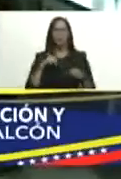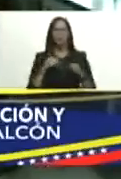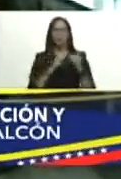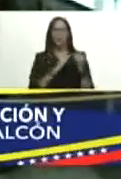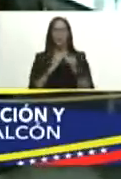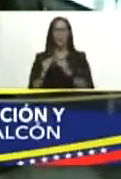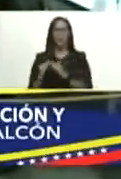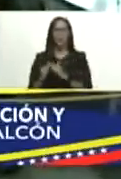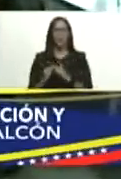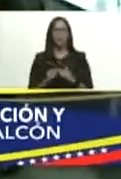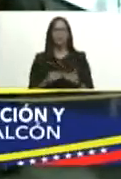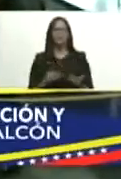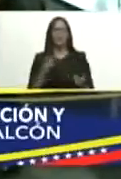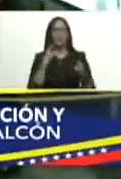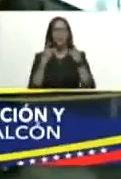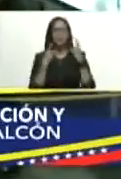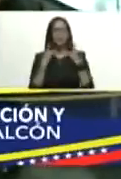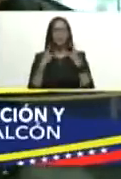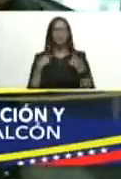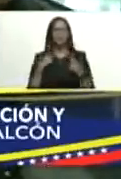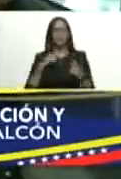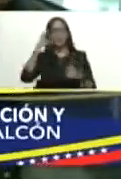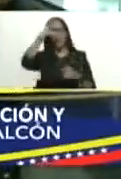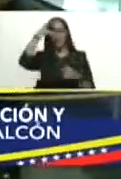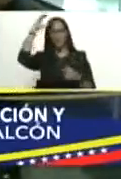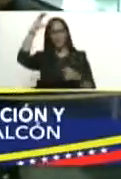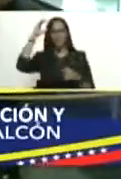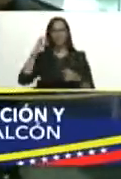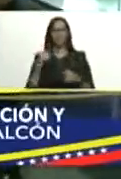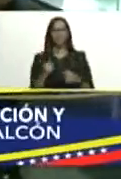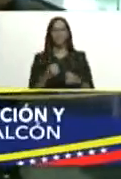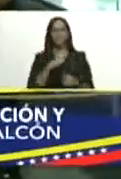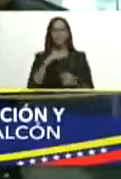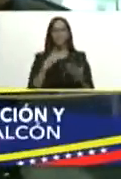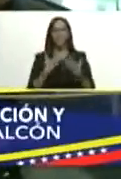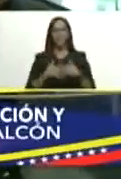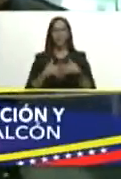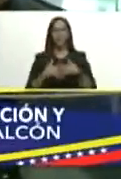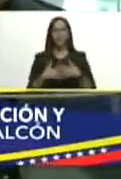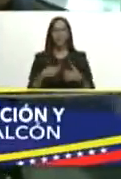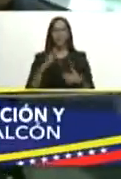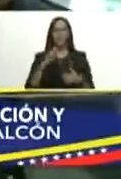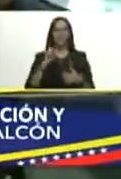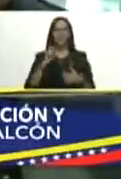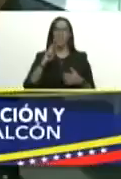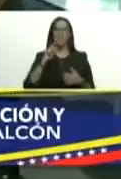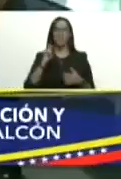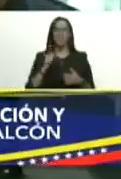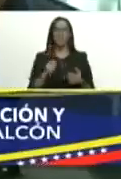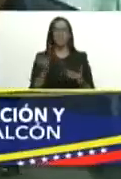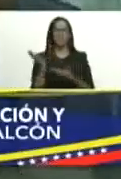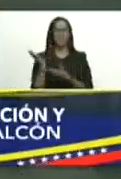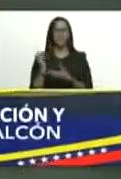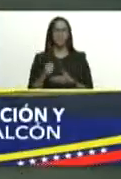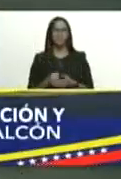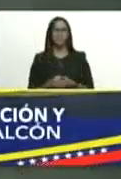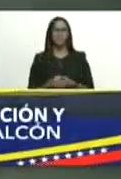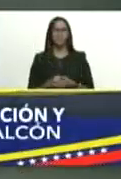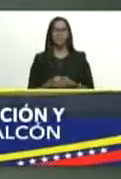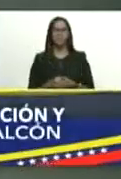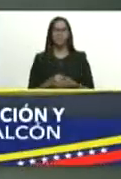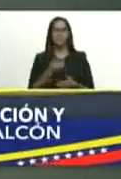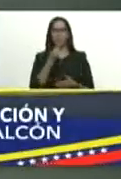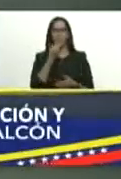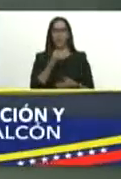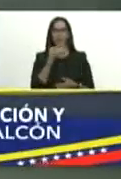va a impactar y tiene esta capacidad instalada nuestra fábrica Vietven. Viceministra Tania. Buenas tardes, mi